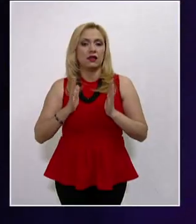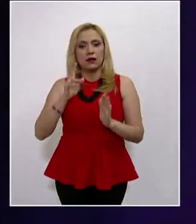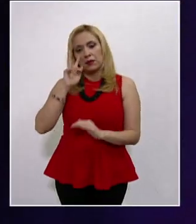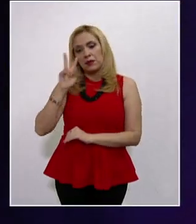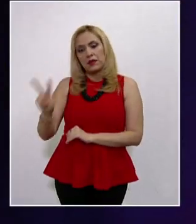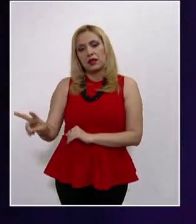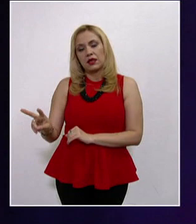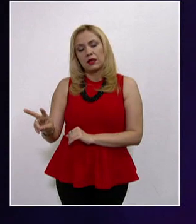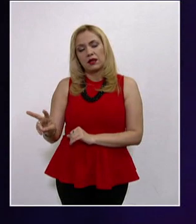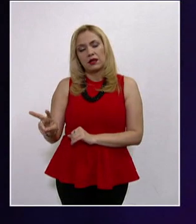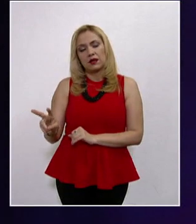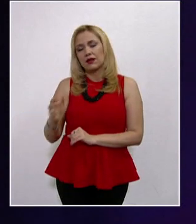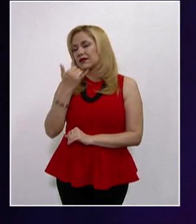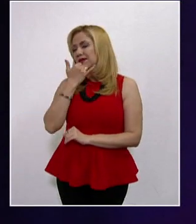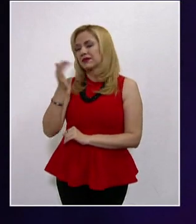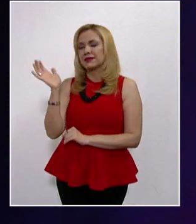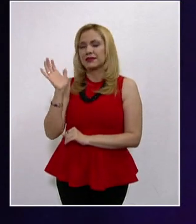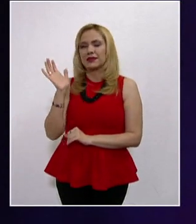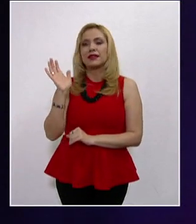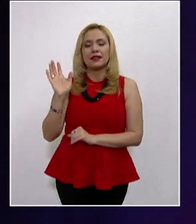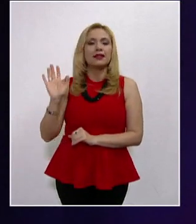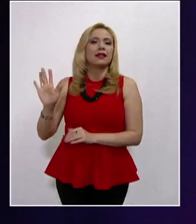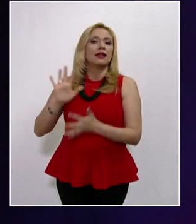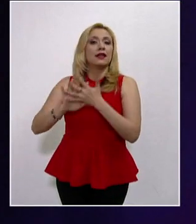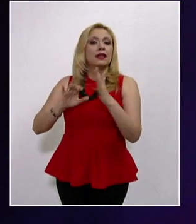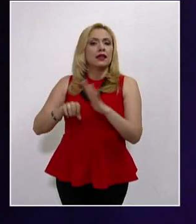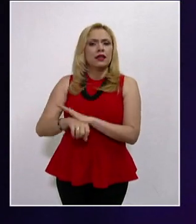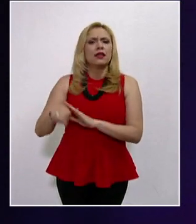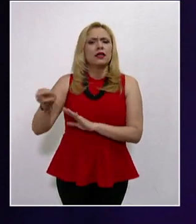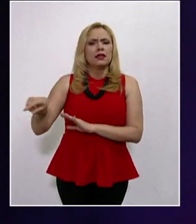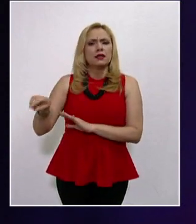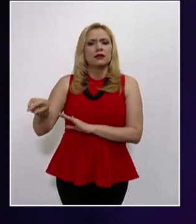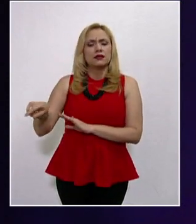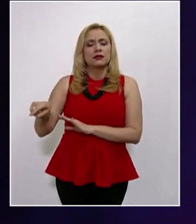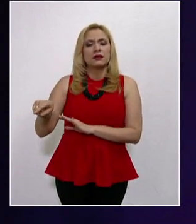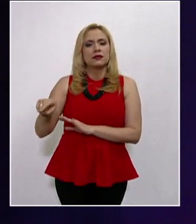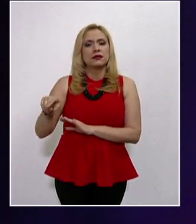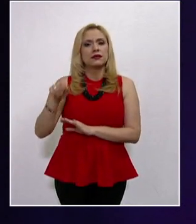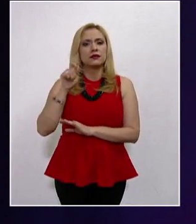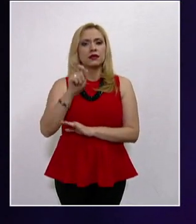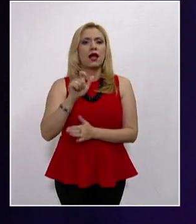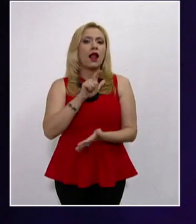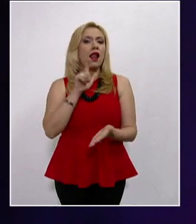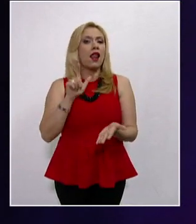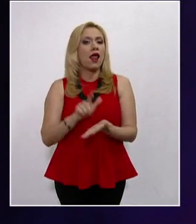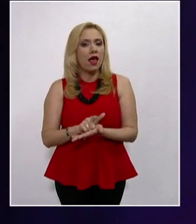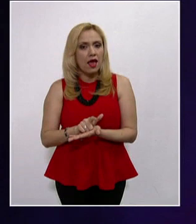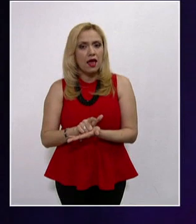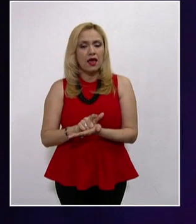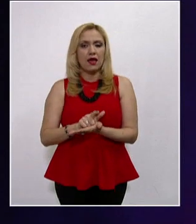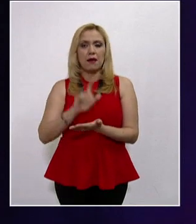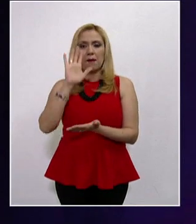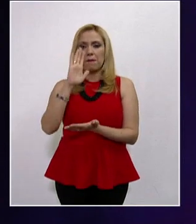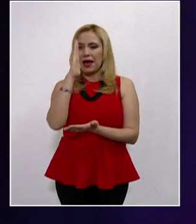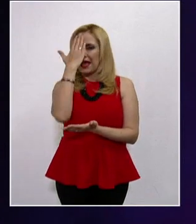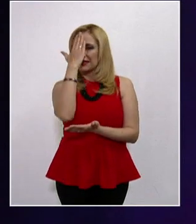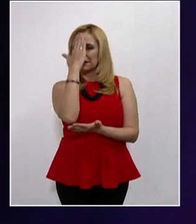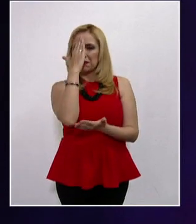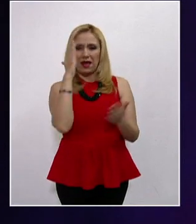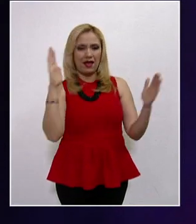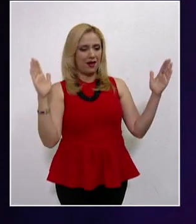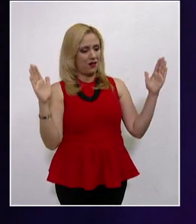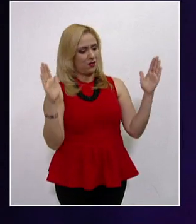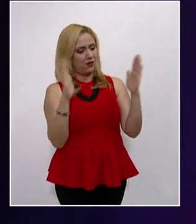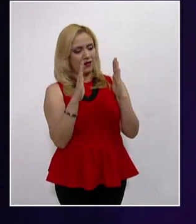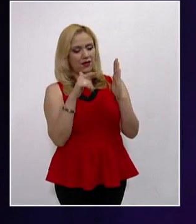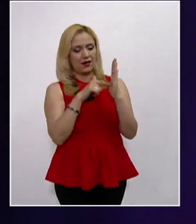como el Código Militar de Procedimientos Penales fue concebido como una ley o código espejo al Código Nacional